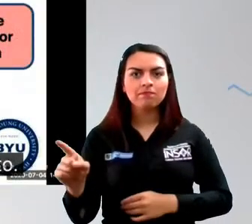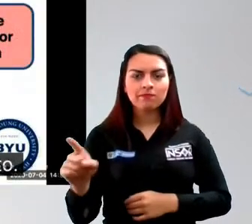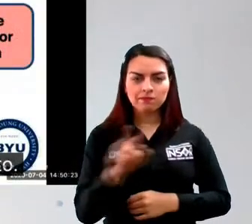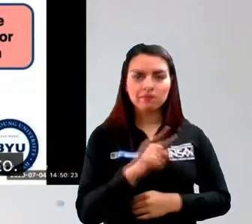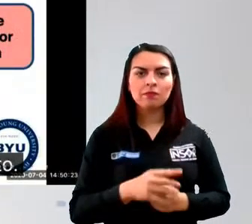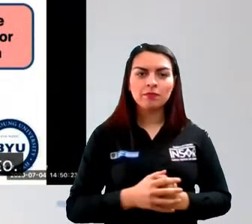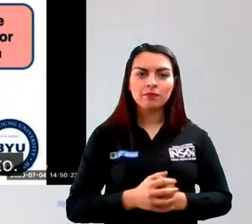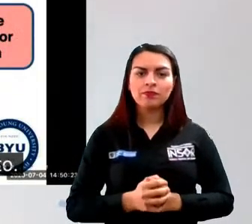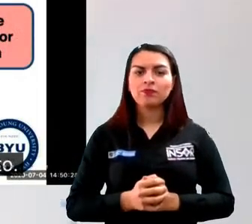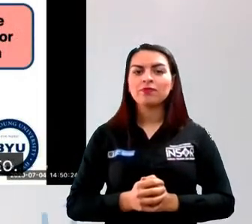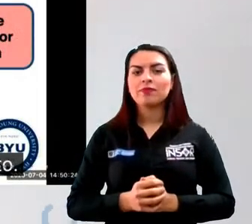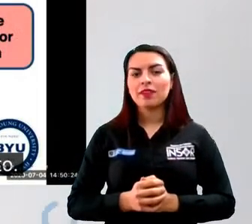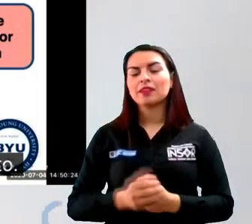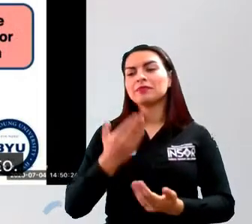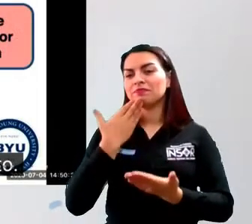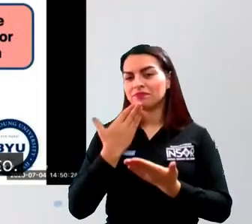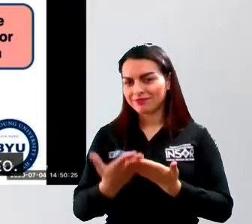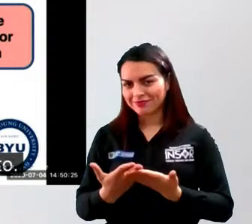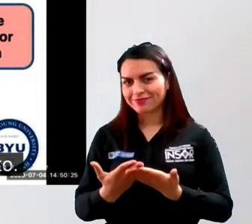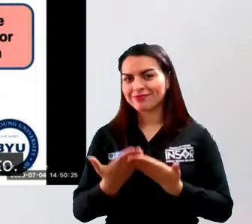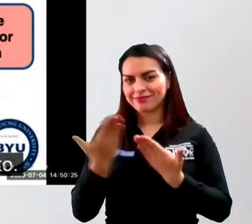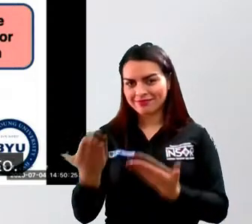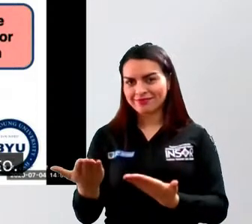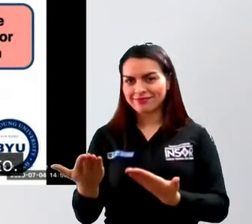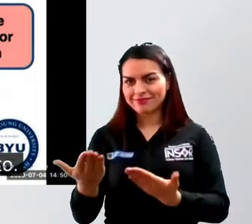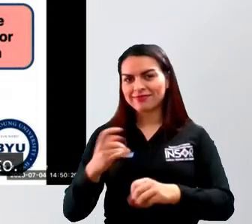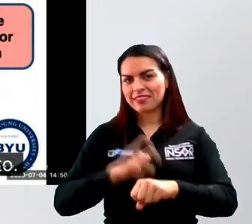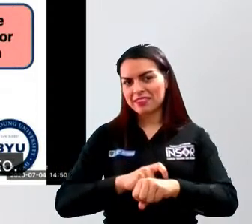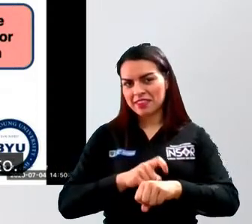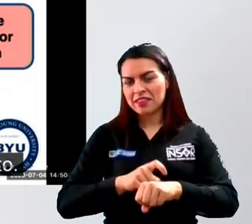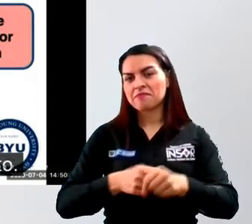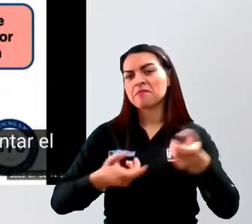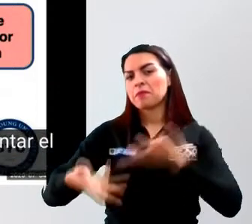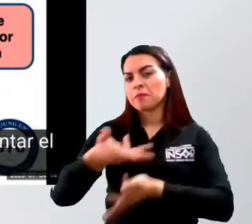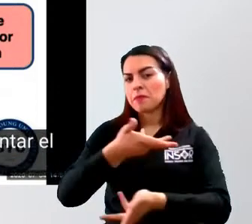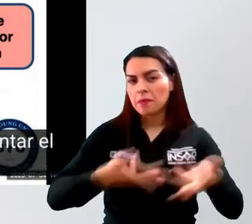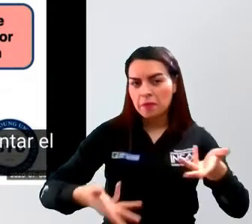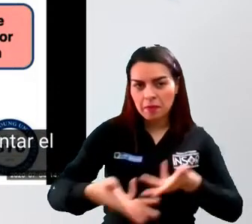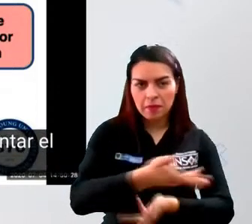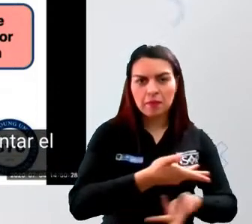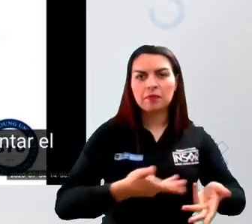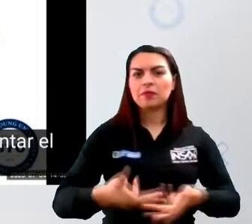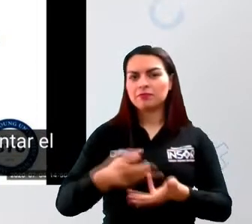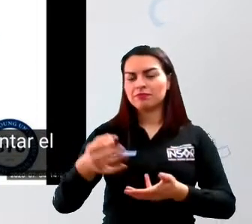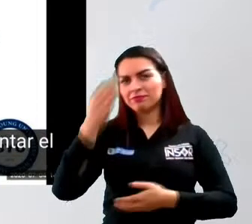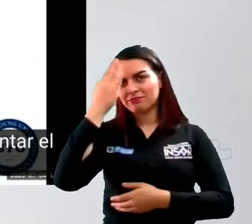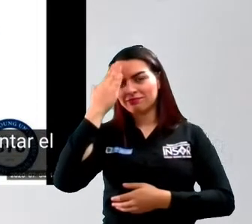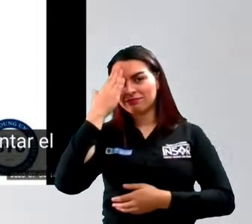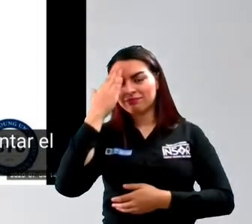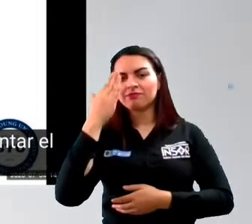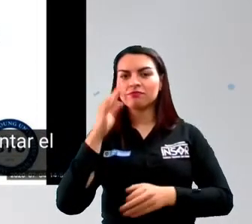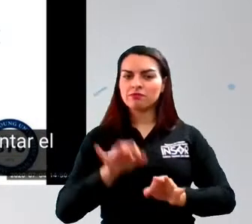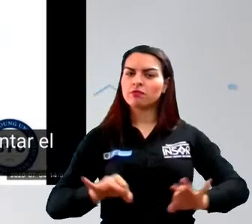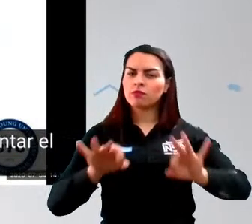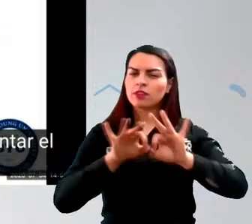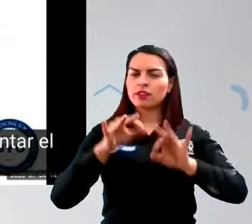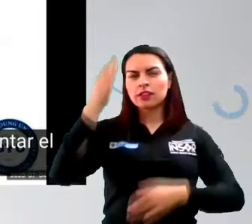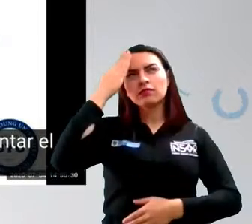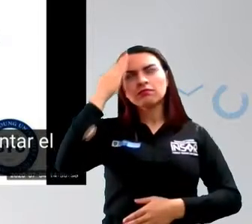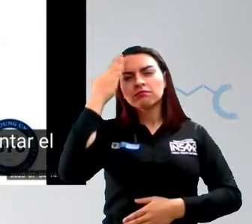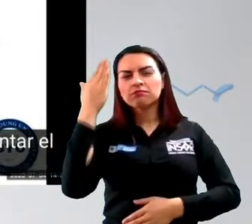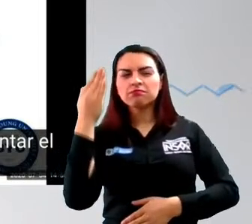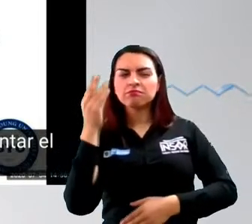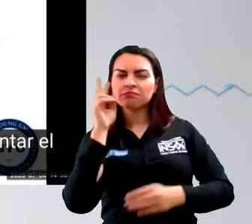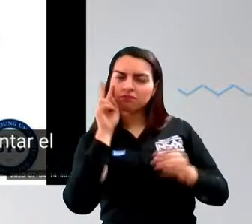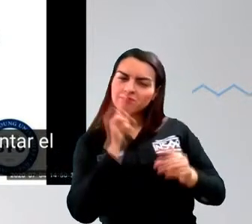Thank you for taking time. Gracias por tomar el tiempo para compartir sus perspectivas sobre esto. Estas son algunas de las